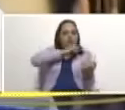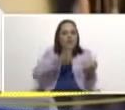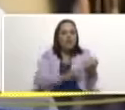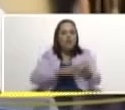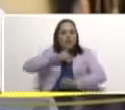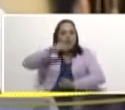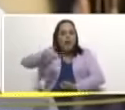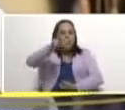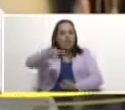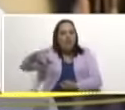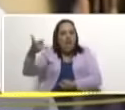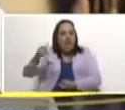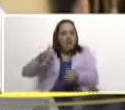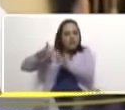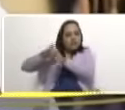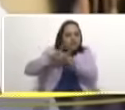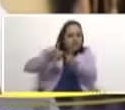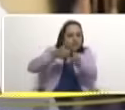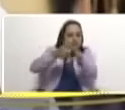que lo perseguía.